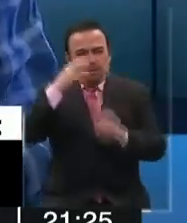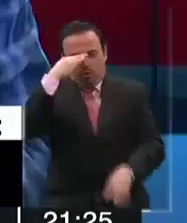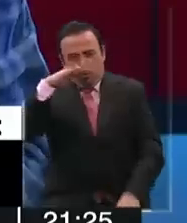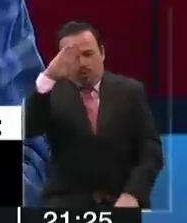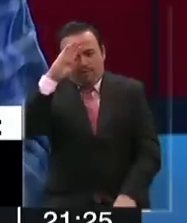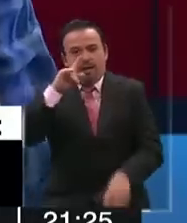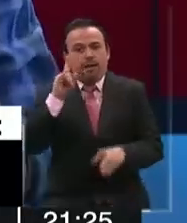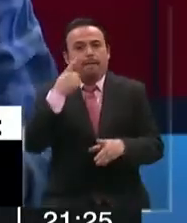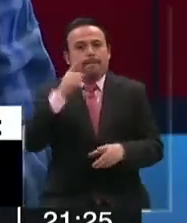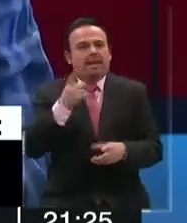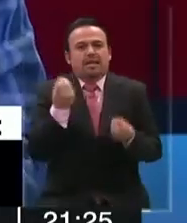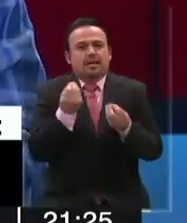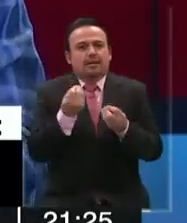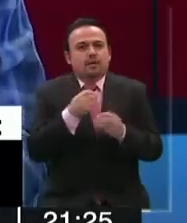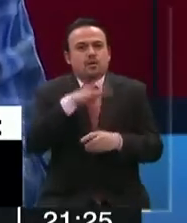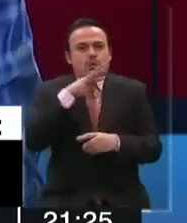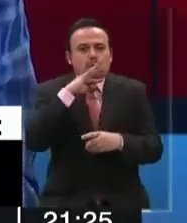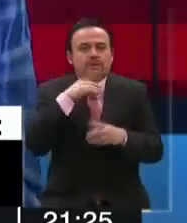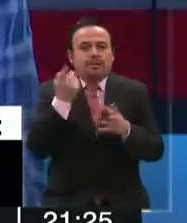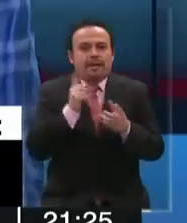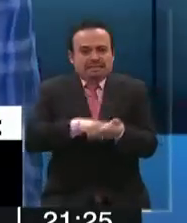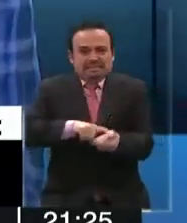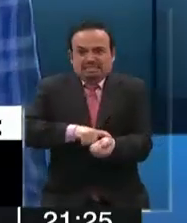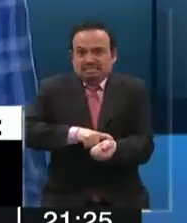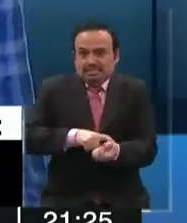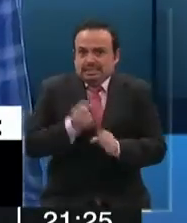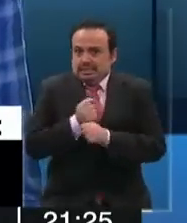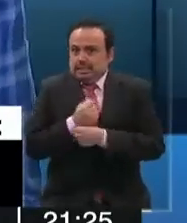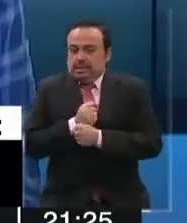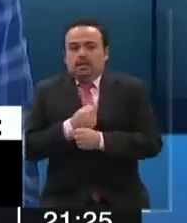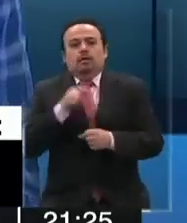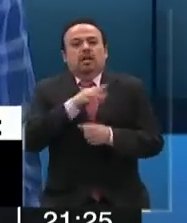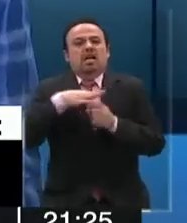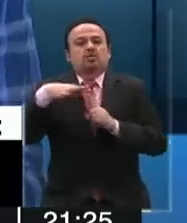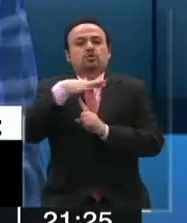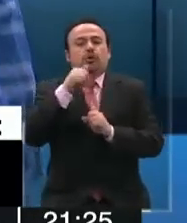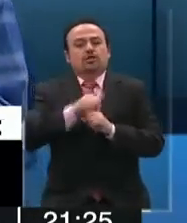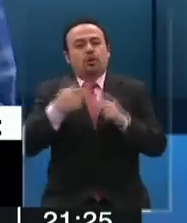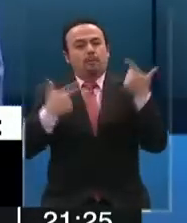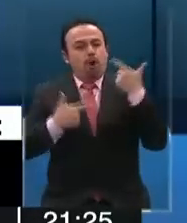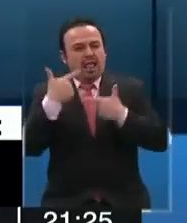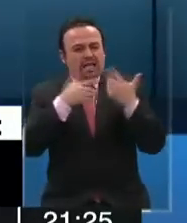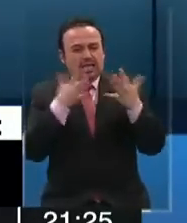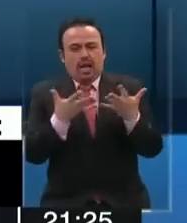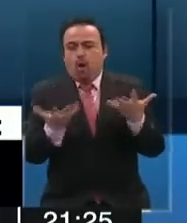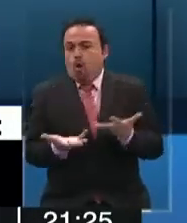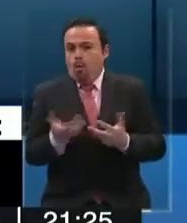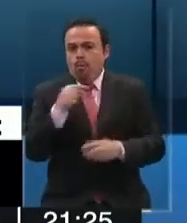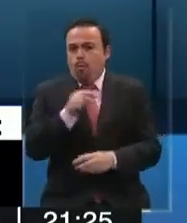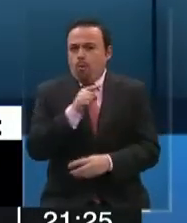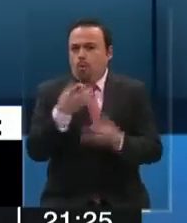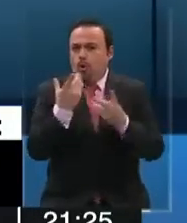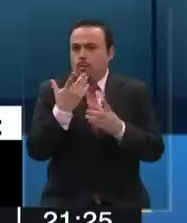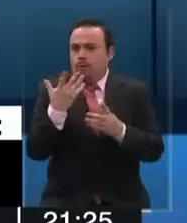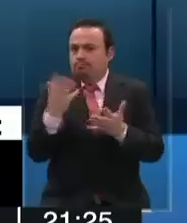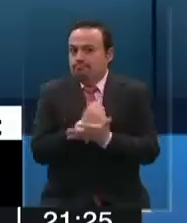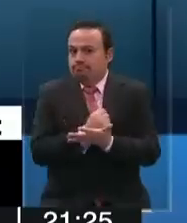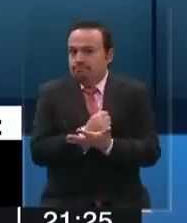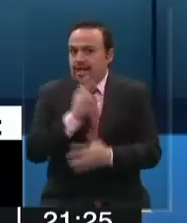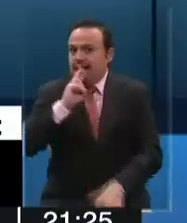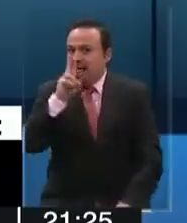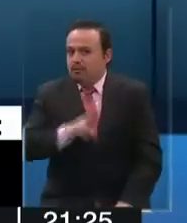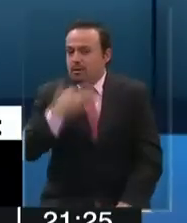para tensionar la situación política con vistas a conseguir algún resultado